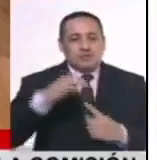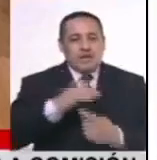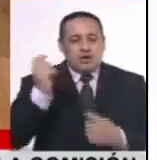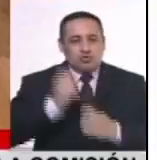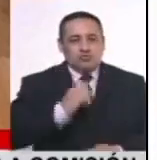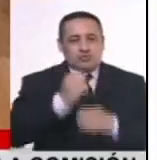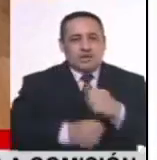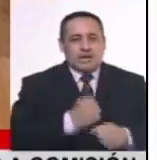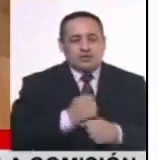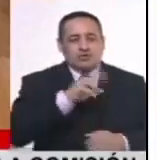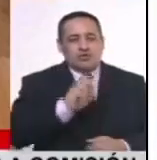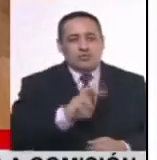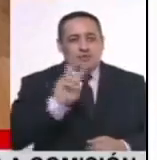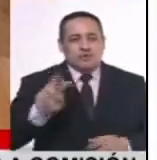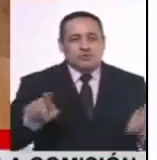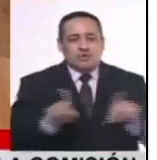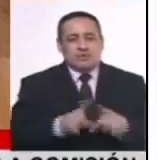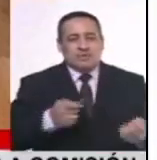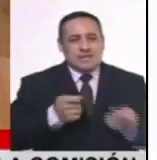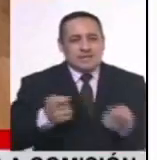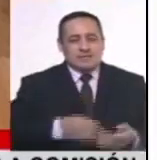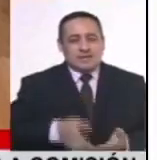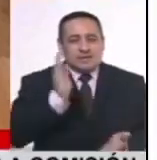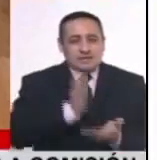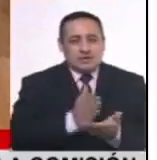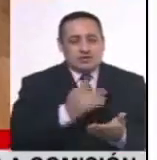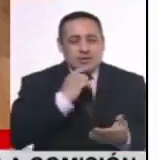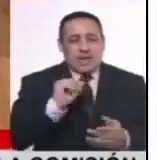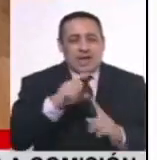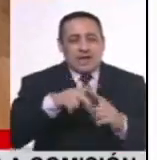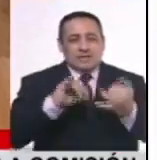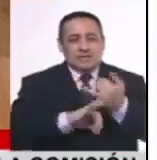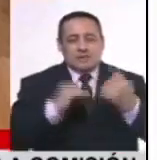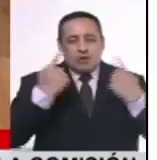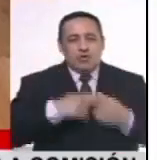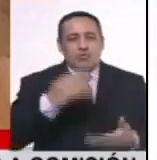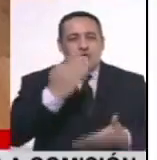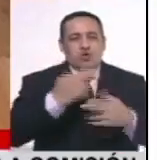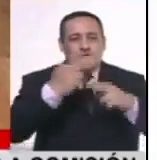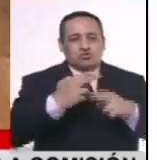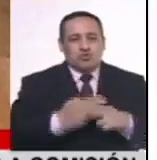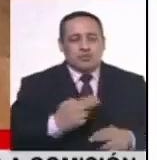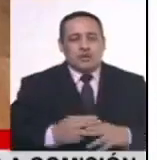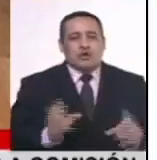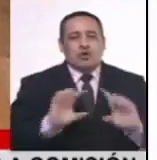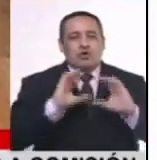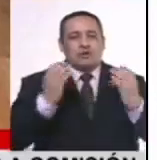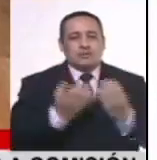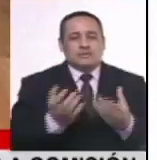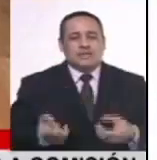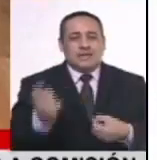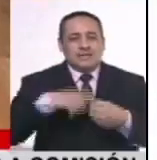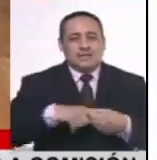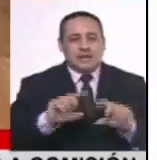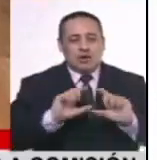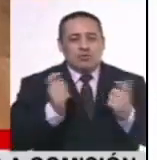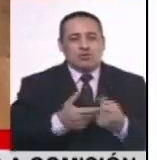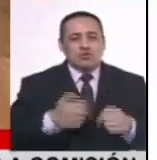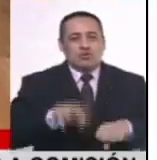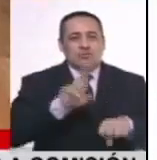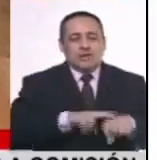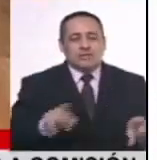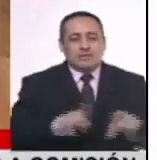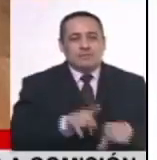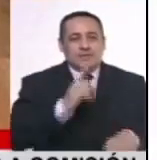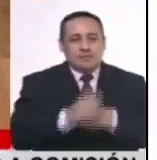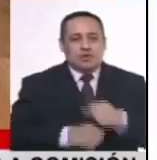de 2022, con la dispensa del trámite de sanción del acta, aprobó la nómina de los congresistas que integrarán las comisiones ordinarias para